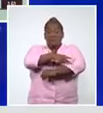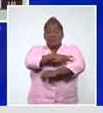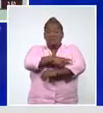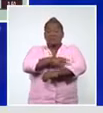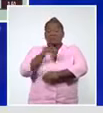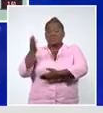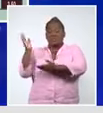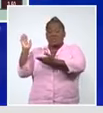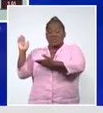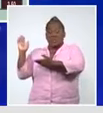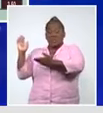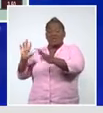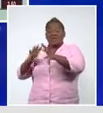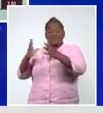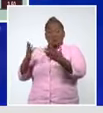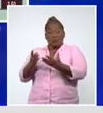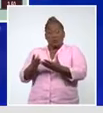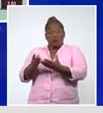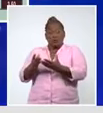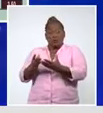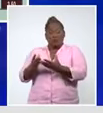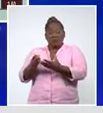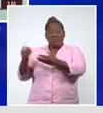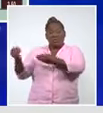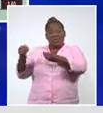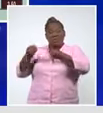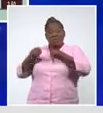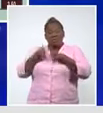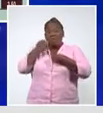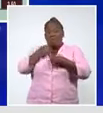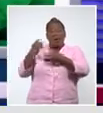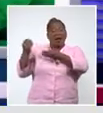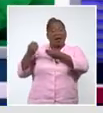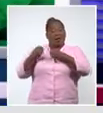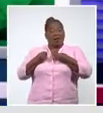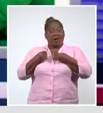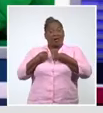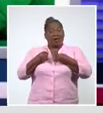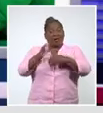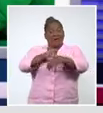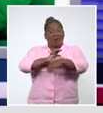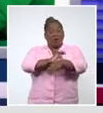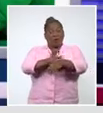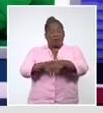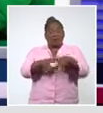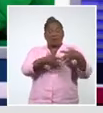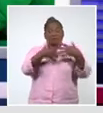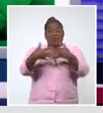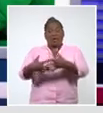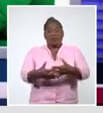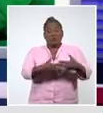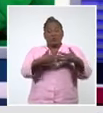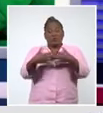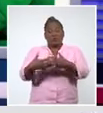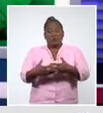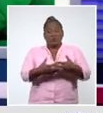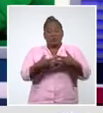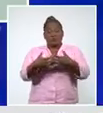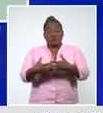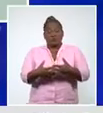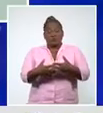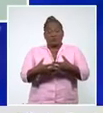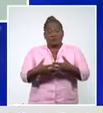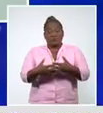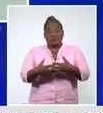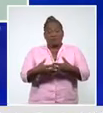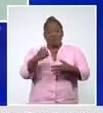vete a la tabla final, pues Estados Unidos de Norteamérica con más